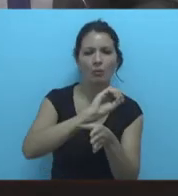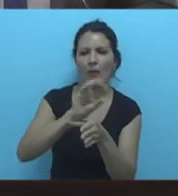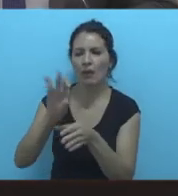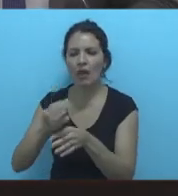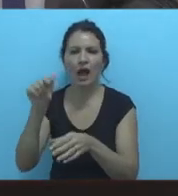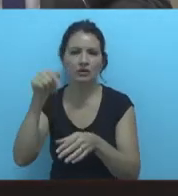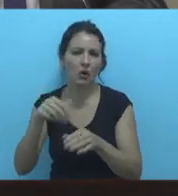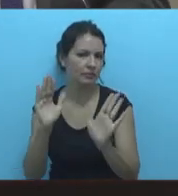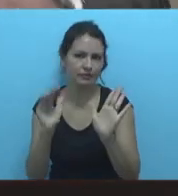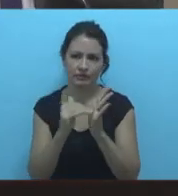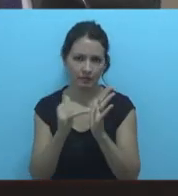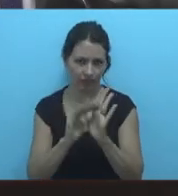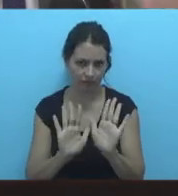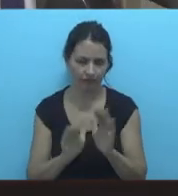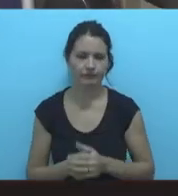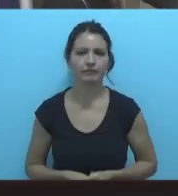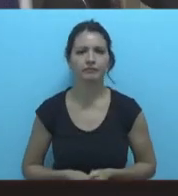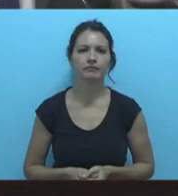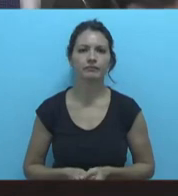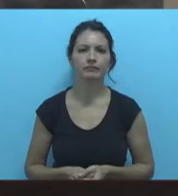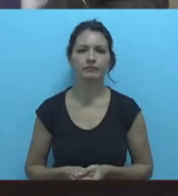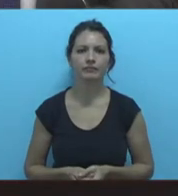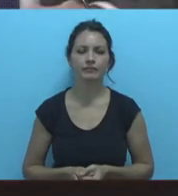archivo, según corresponda.